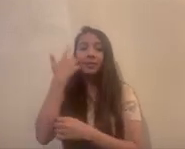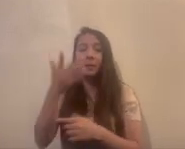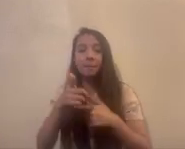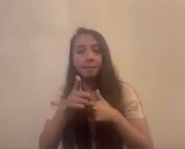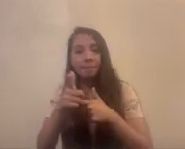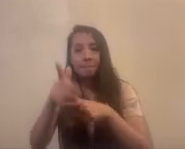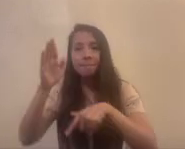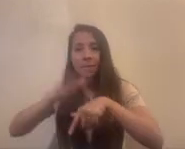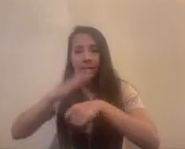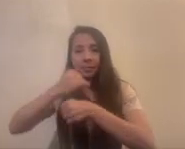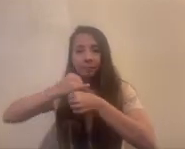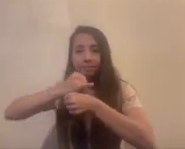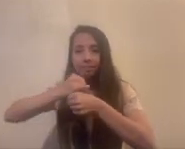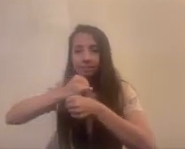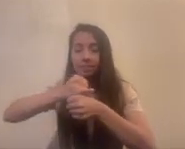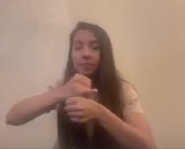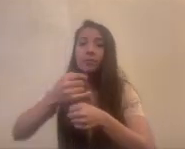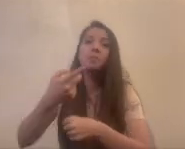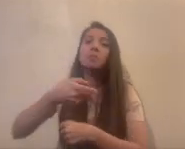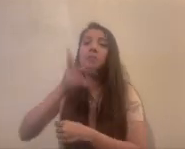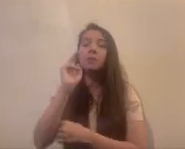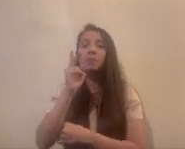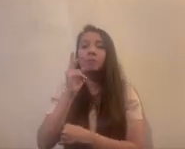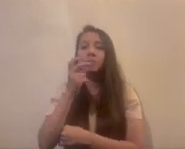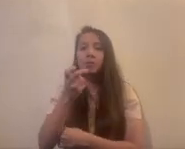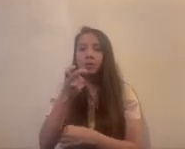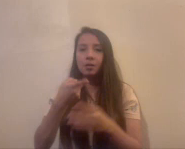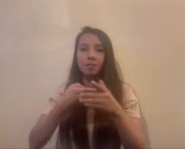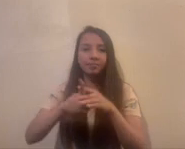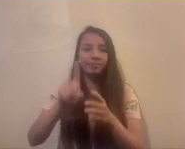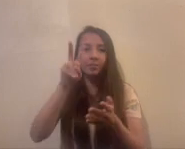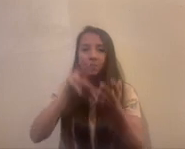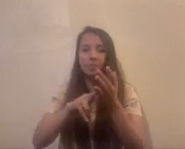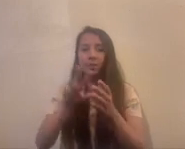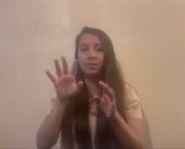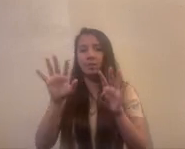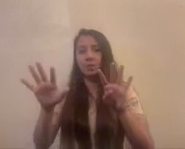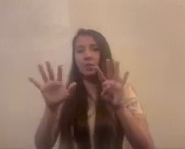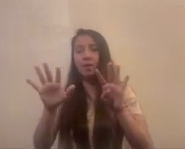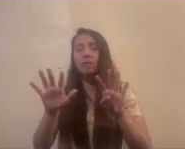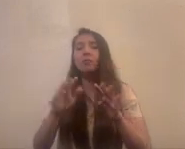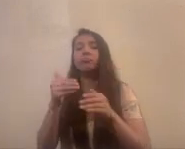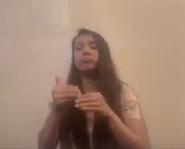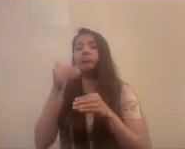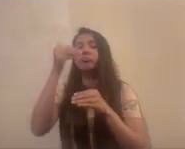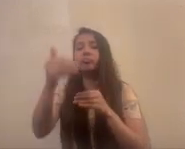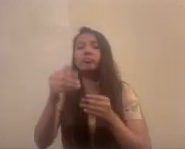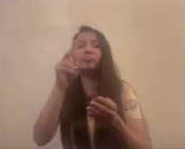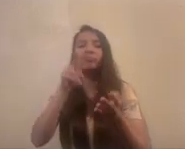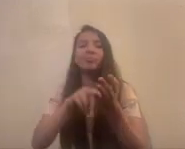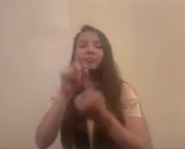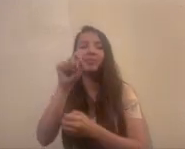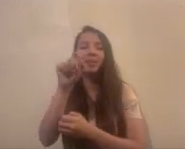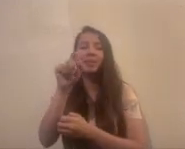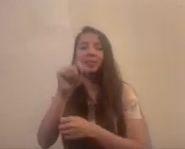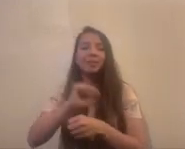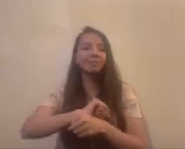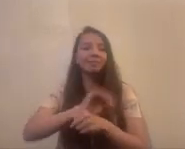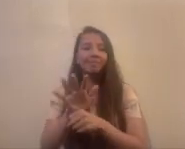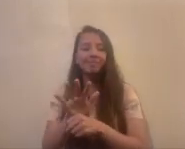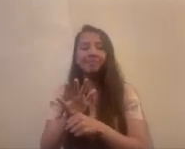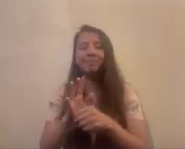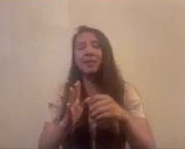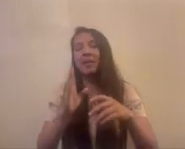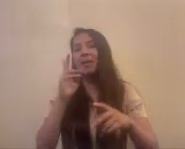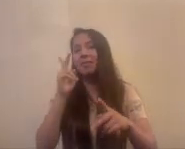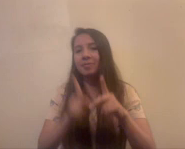las experiencias, pero estos ensayos hemos iniciado en 2019 y en 2020 nos agarró la pandemia y